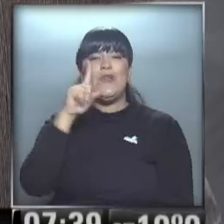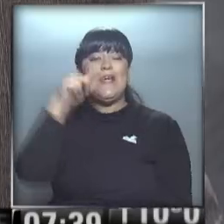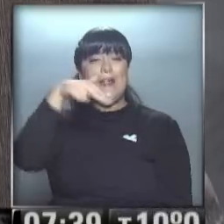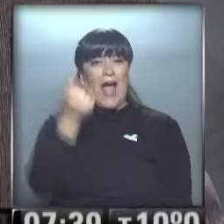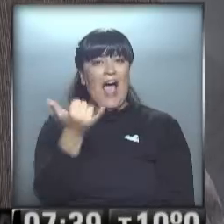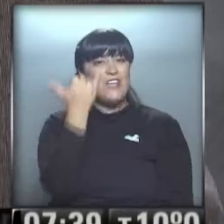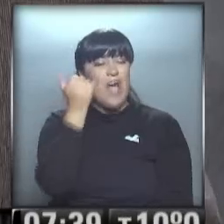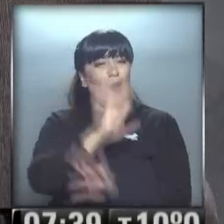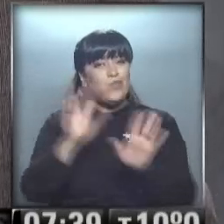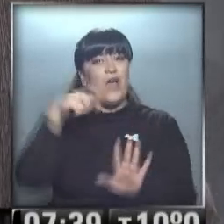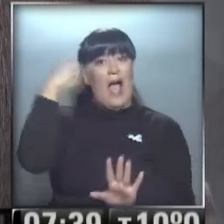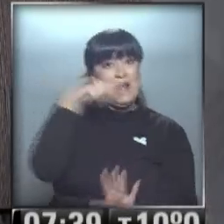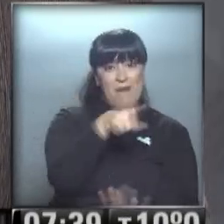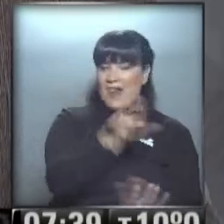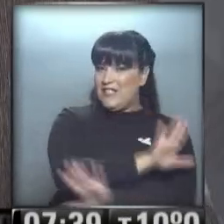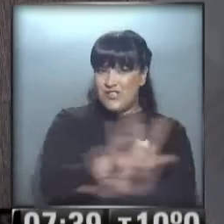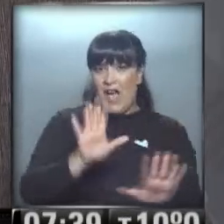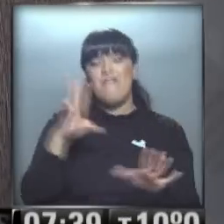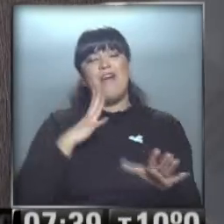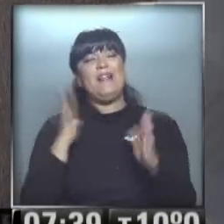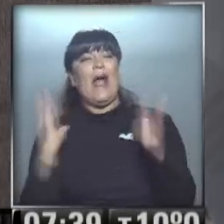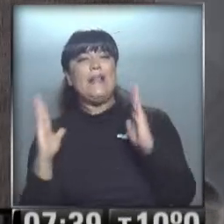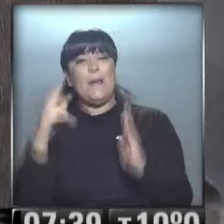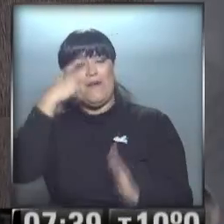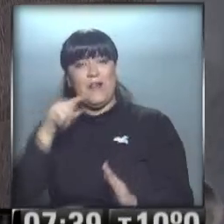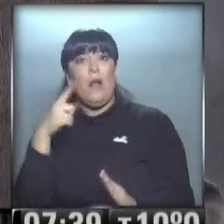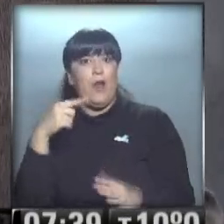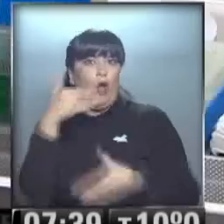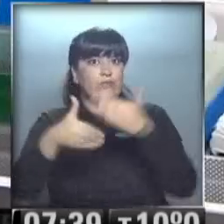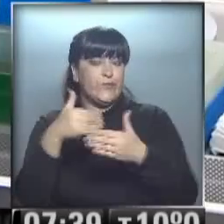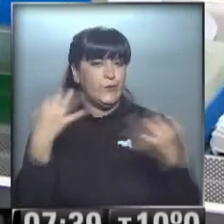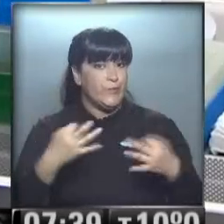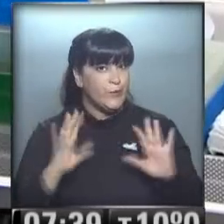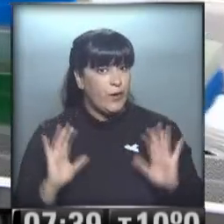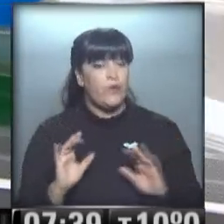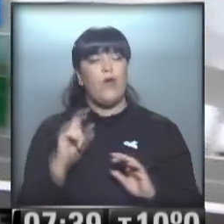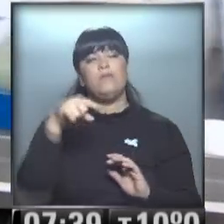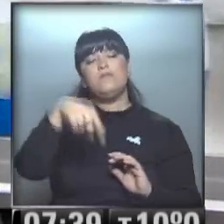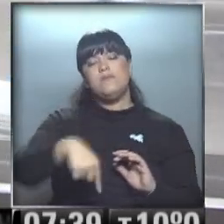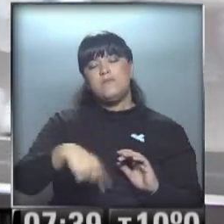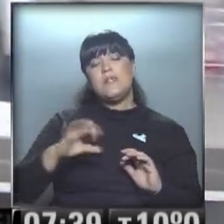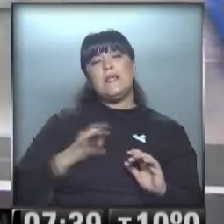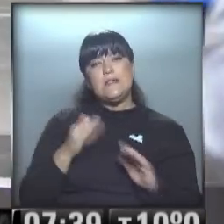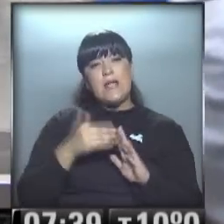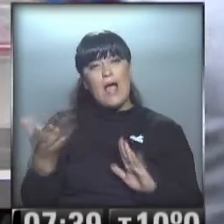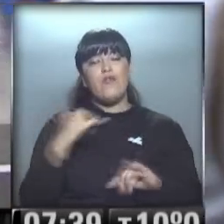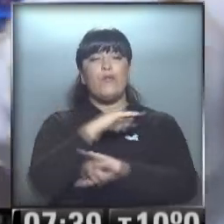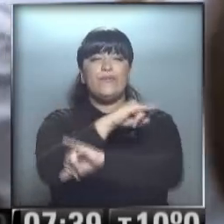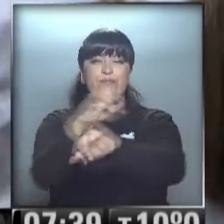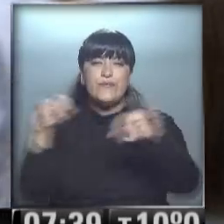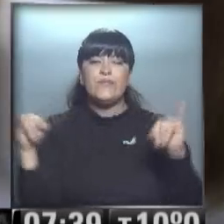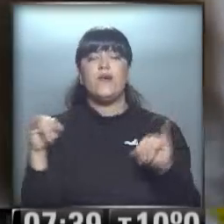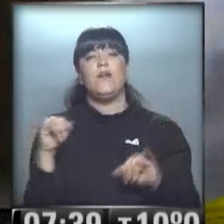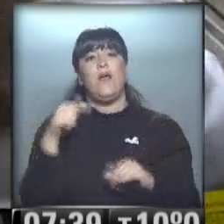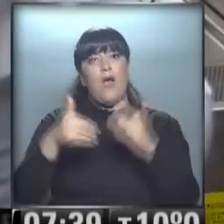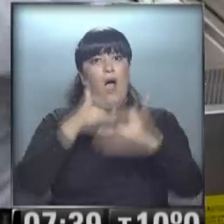experimentación en animales, falta la etapa final, pero es un gran avance. Este año hemos publicado